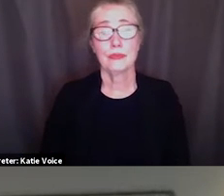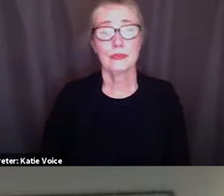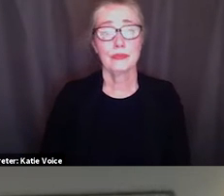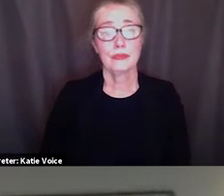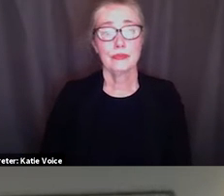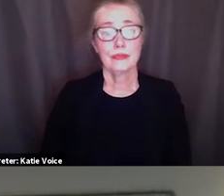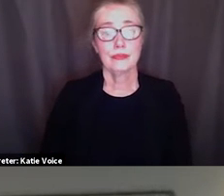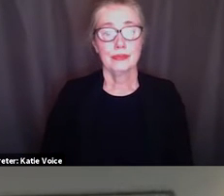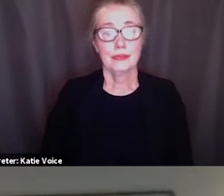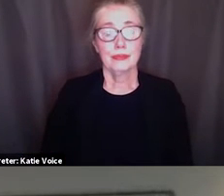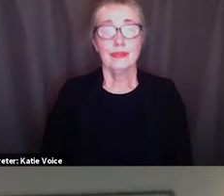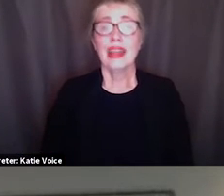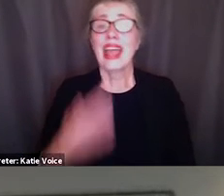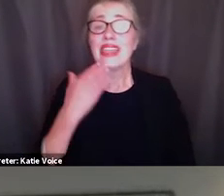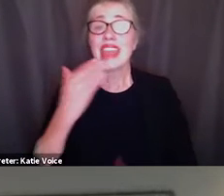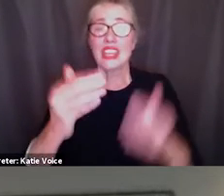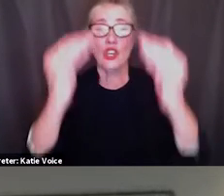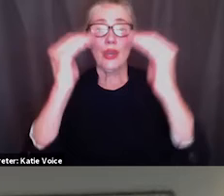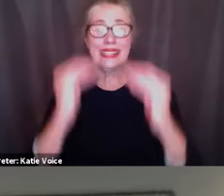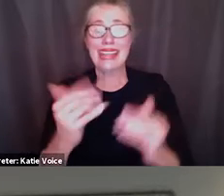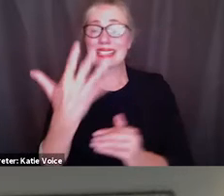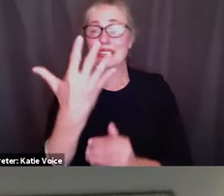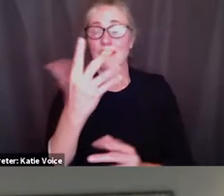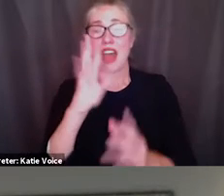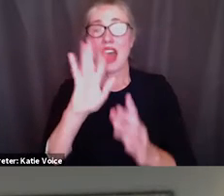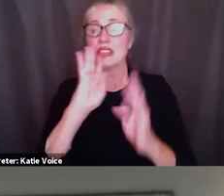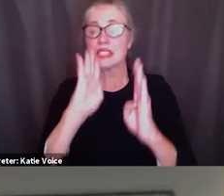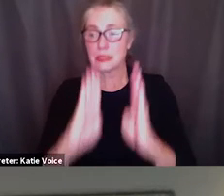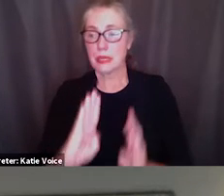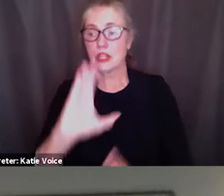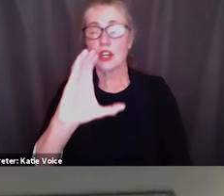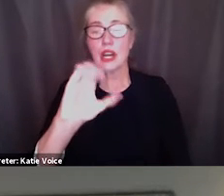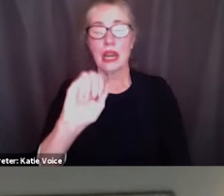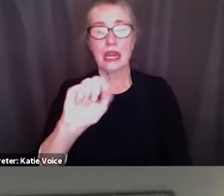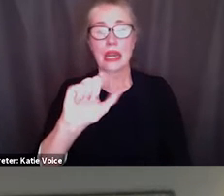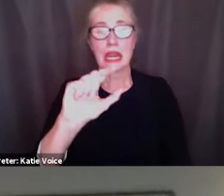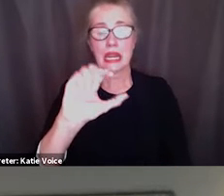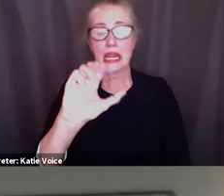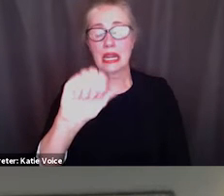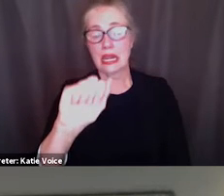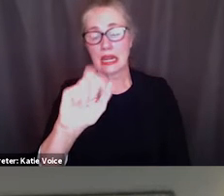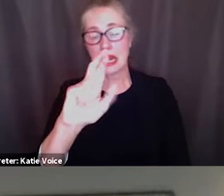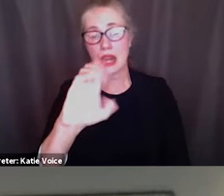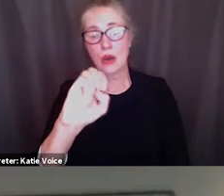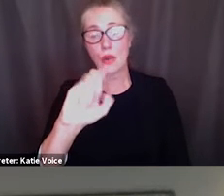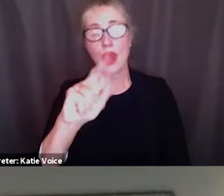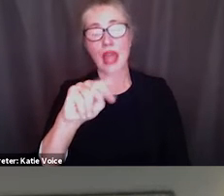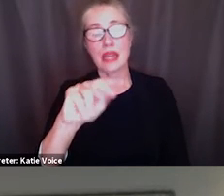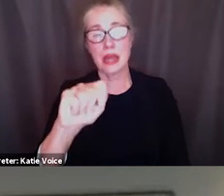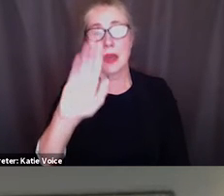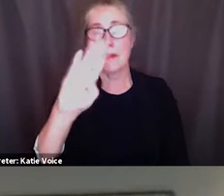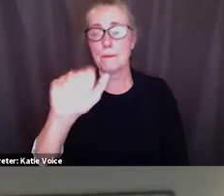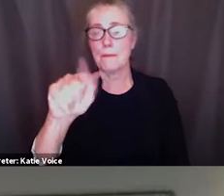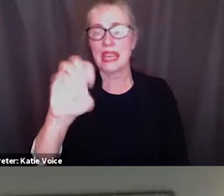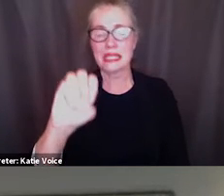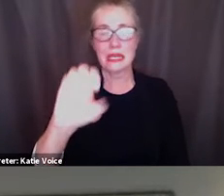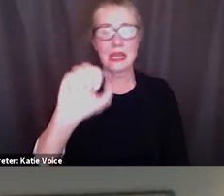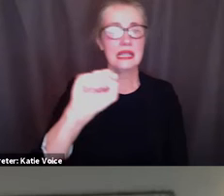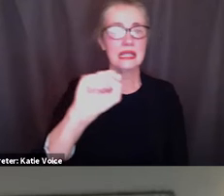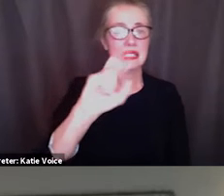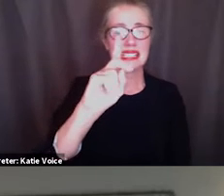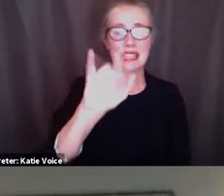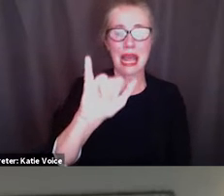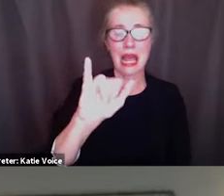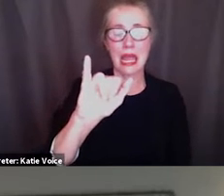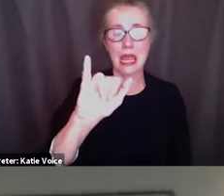Thank you. Gracias. Las próximas cinco personas son Carolina Bate, Sky Byron,